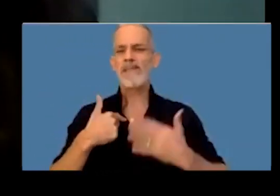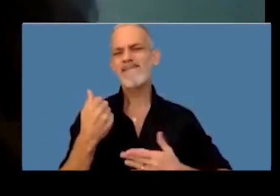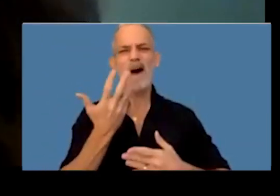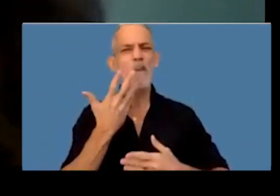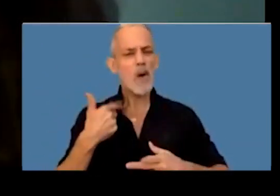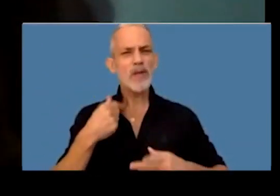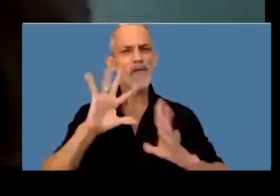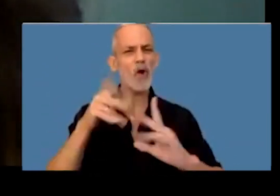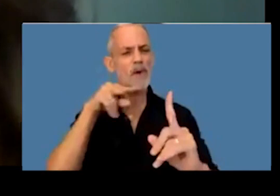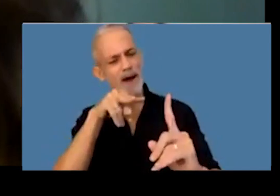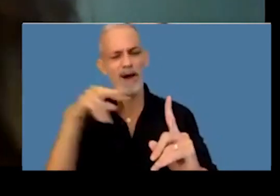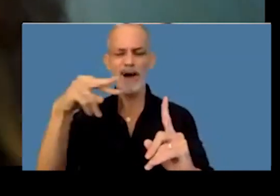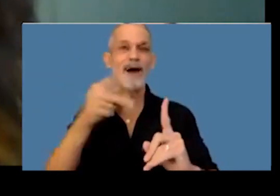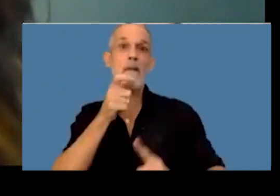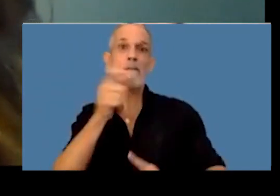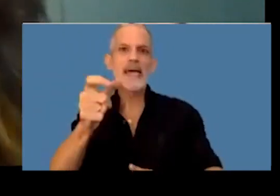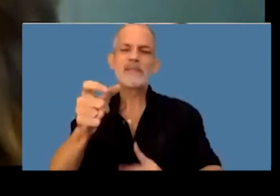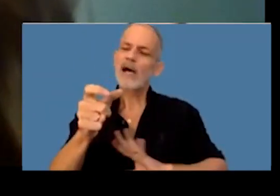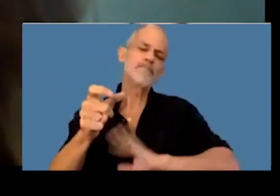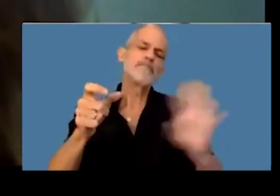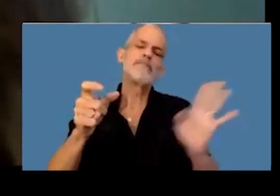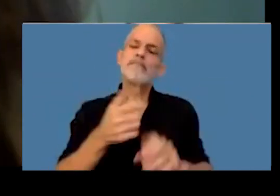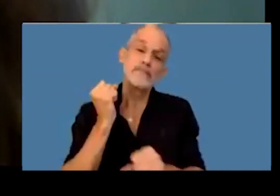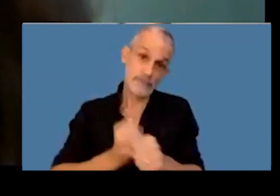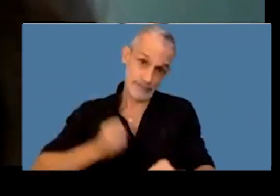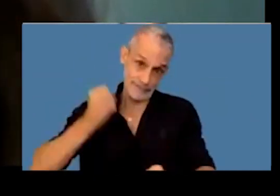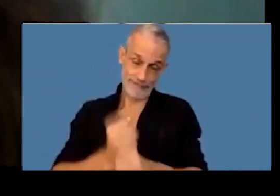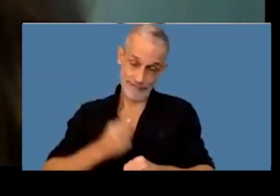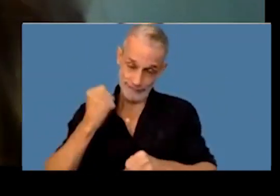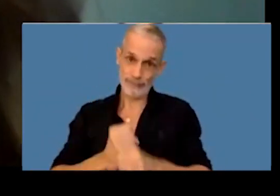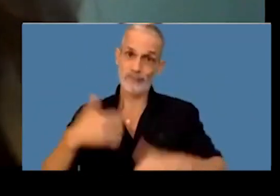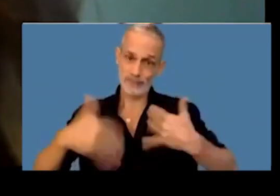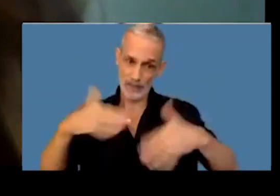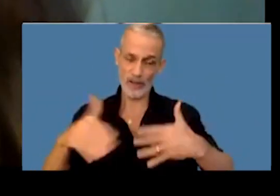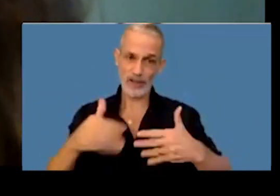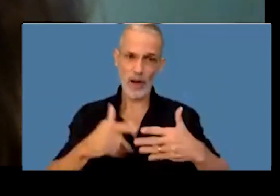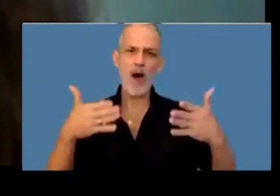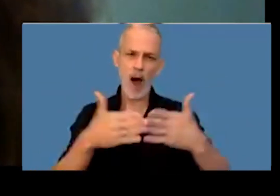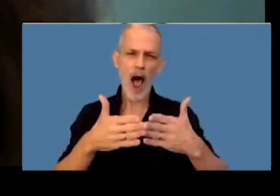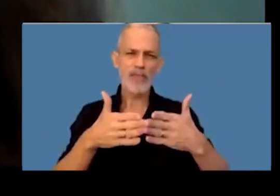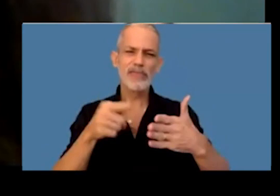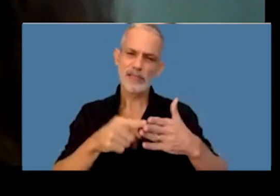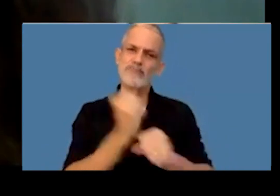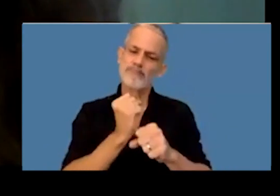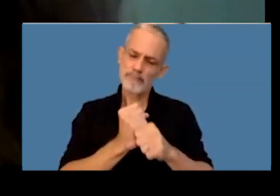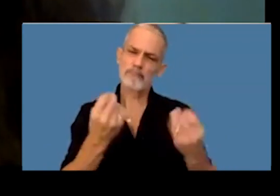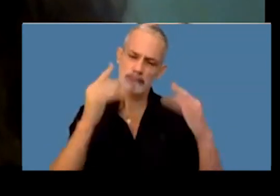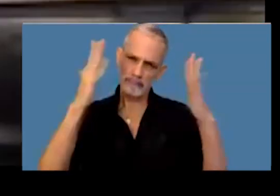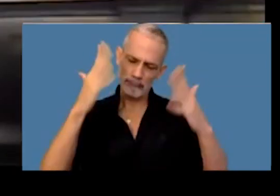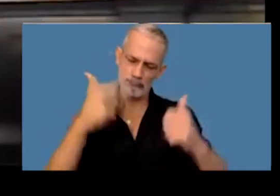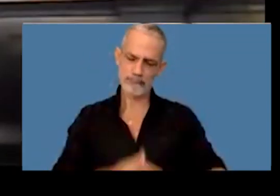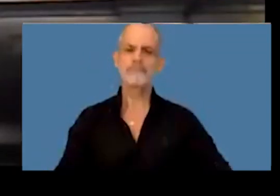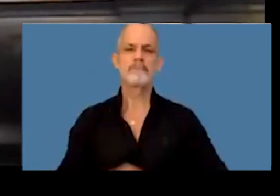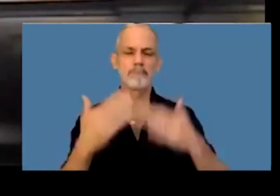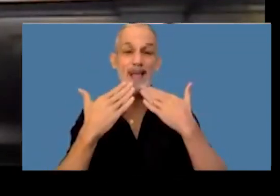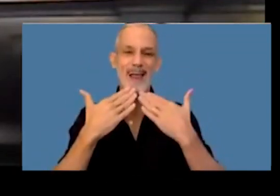el mensaje que transmitís tal cual. Y aparte, qué trabajo espectacular vienen haciendo desde la agencia, la verdad. Gracias,